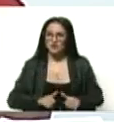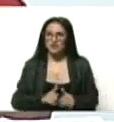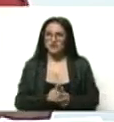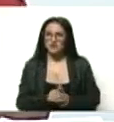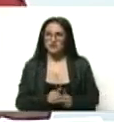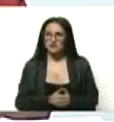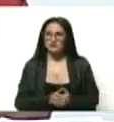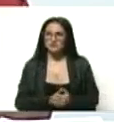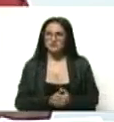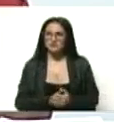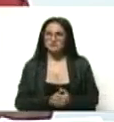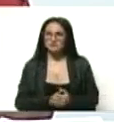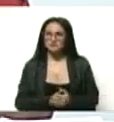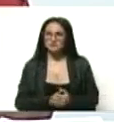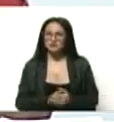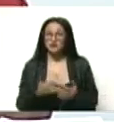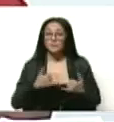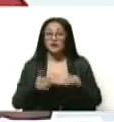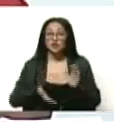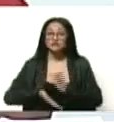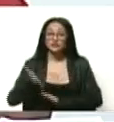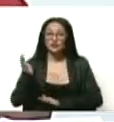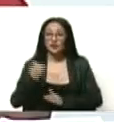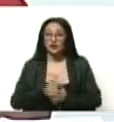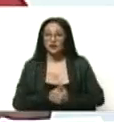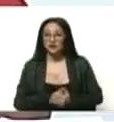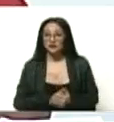No, mi hijo se fue para tal lado.